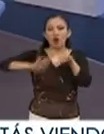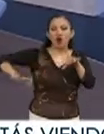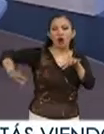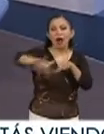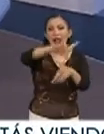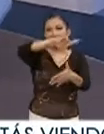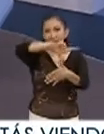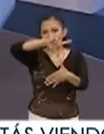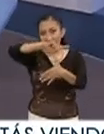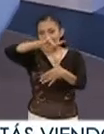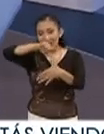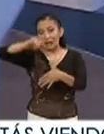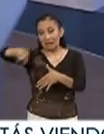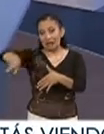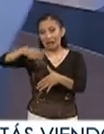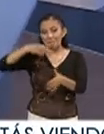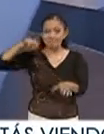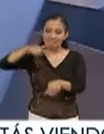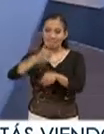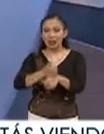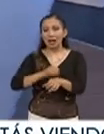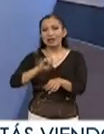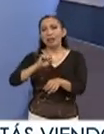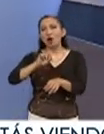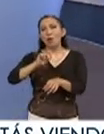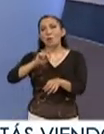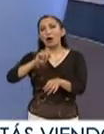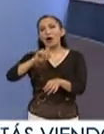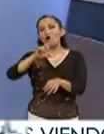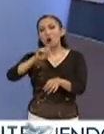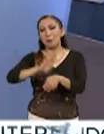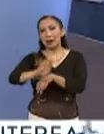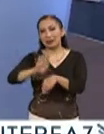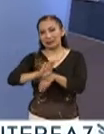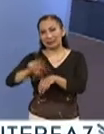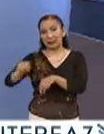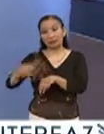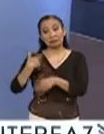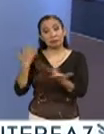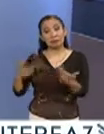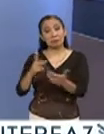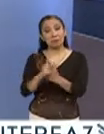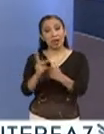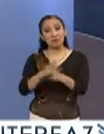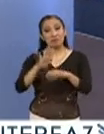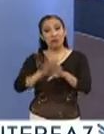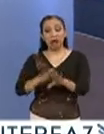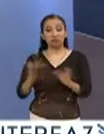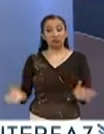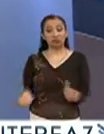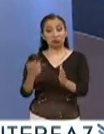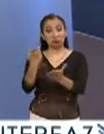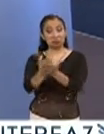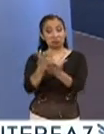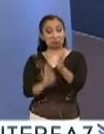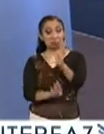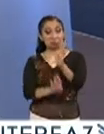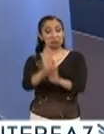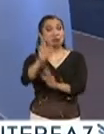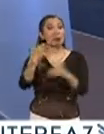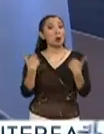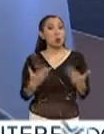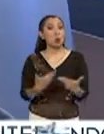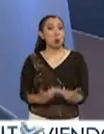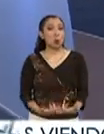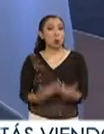a Latinoamérica, ahí enclavado en la ciudad de Sao Paulo, Brasil. Brasil, pues el país más pujante, con una economía